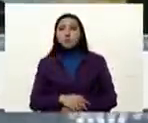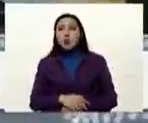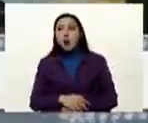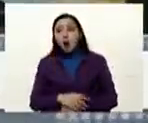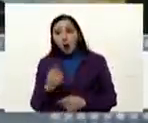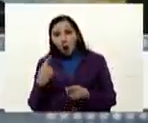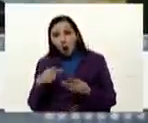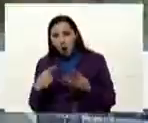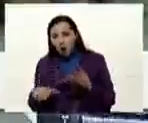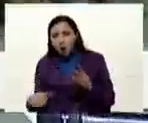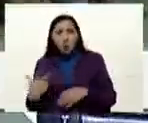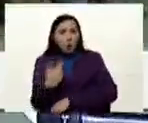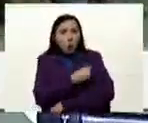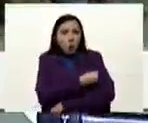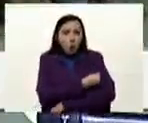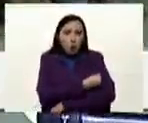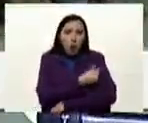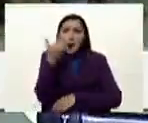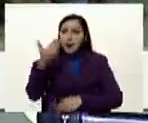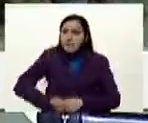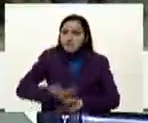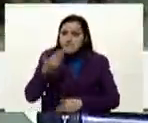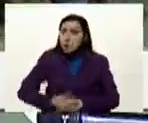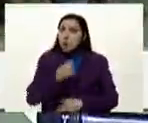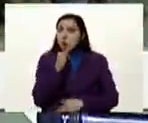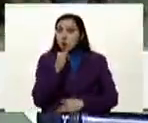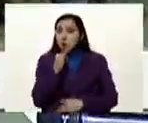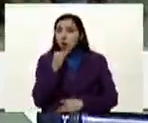antivirales, miren qué importante esto,